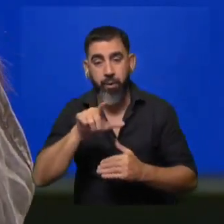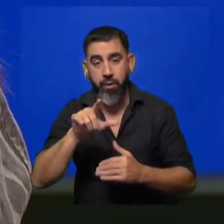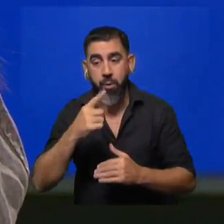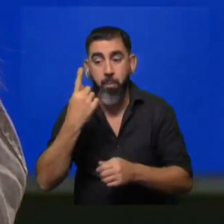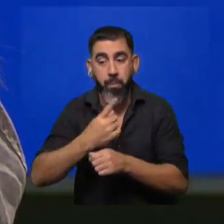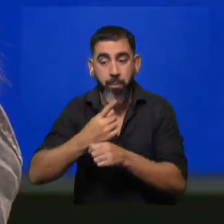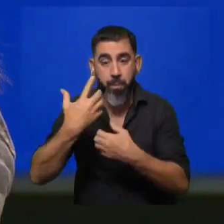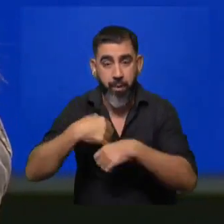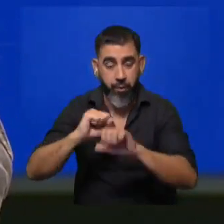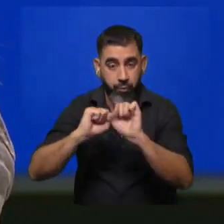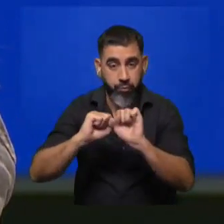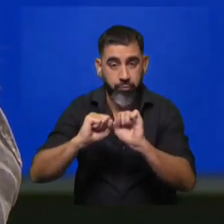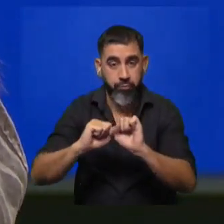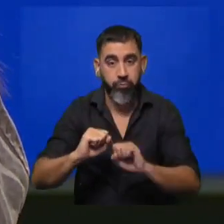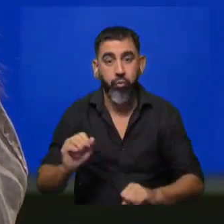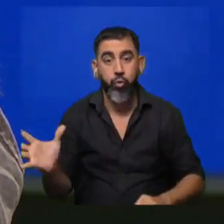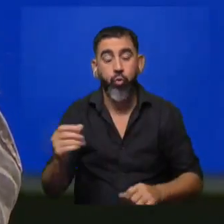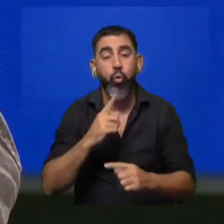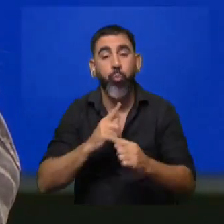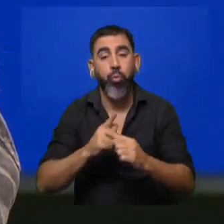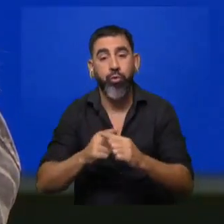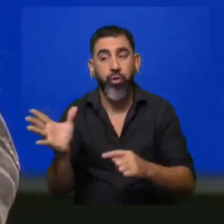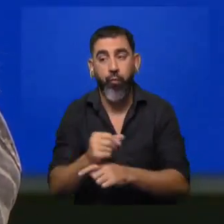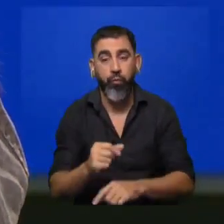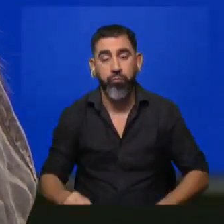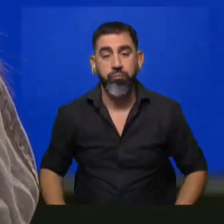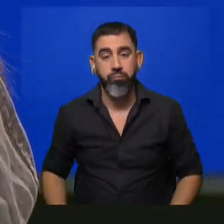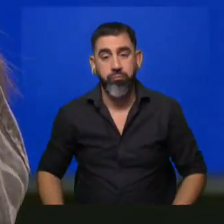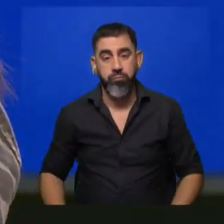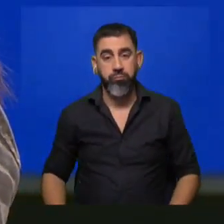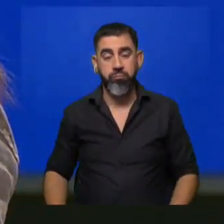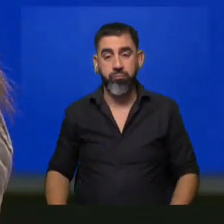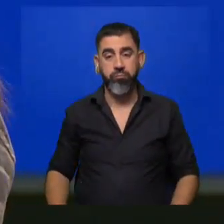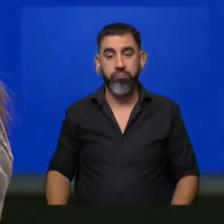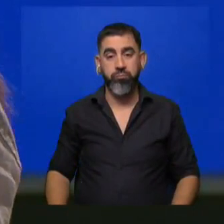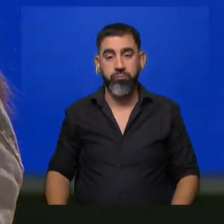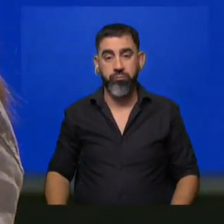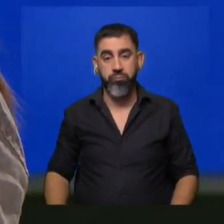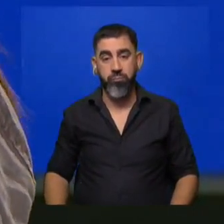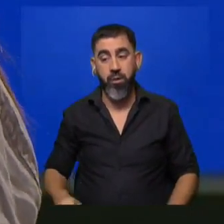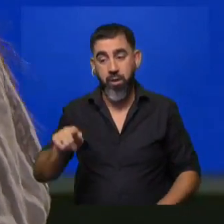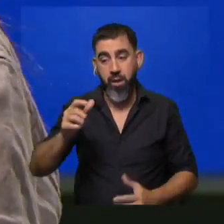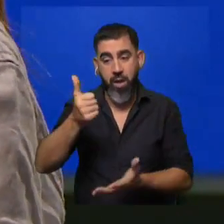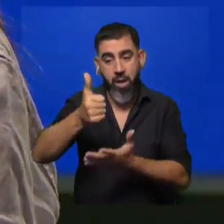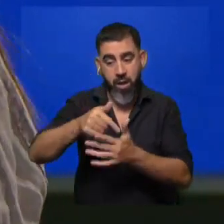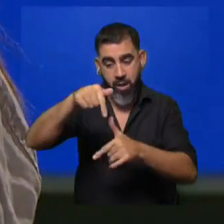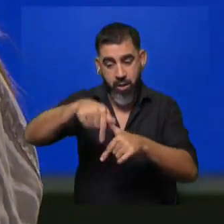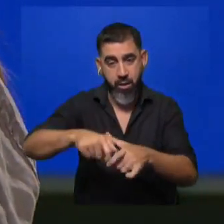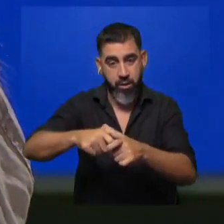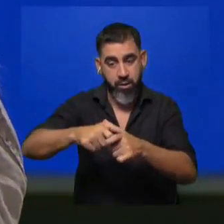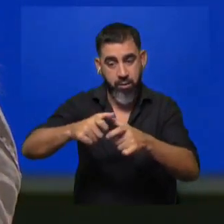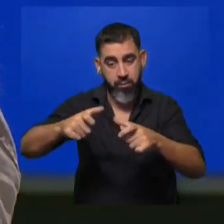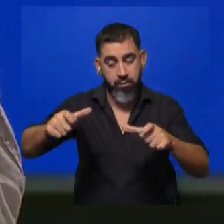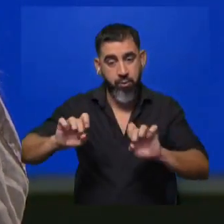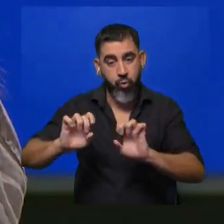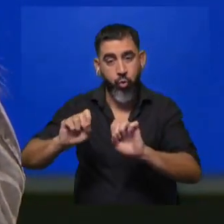en la veterinaria, y eran todos positivos. Entonces, era, bueno, este es el lugar donde se está dando la transmisión